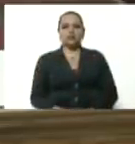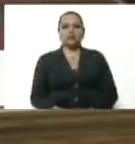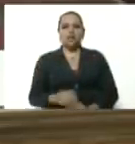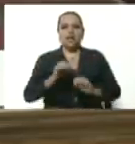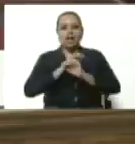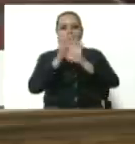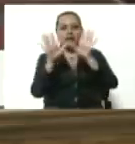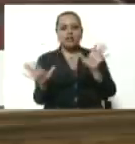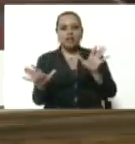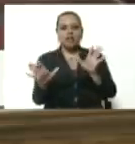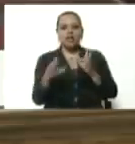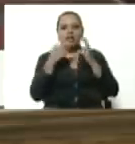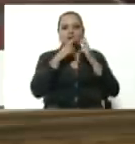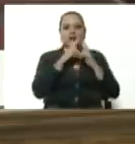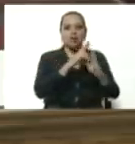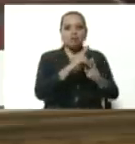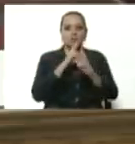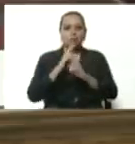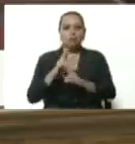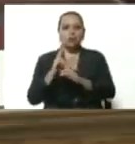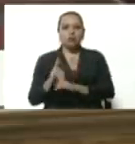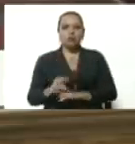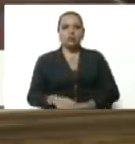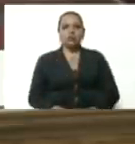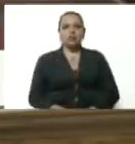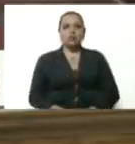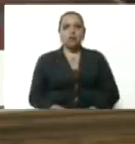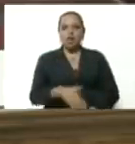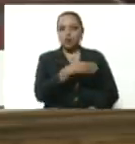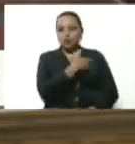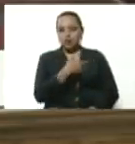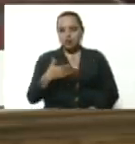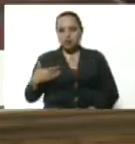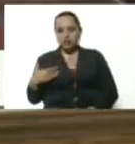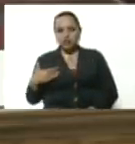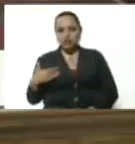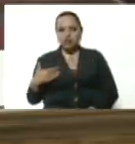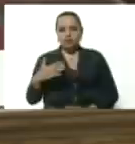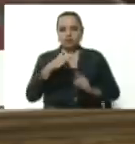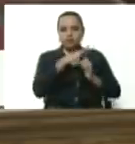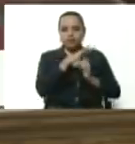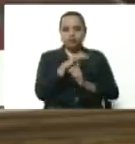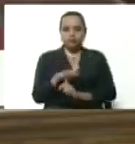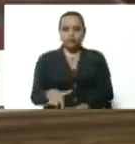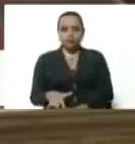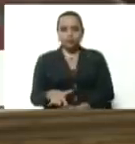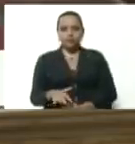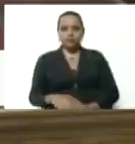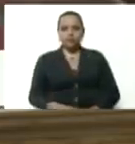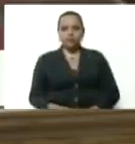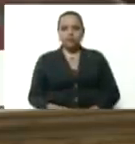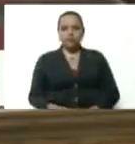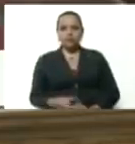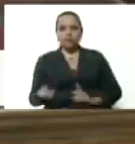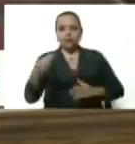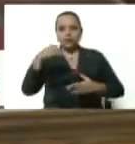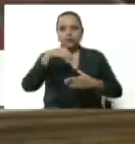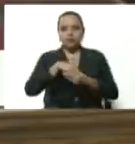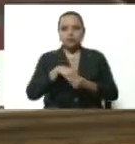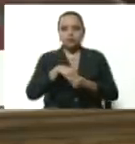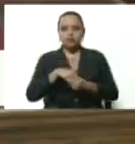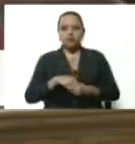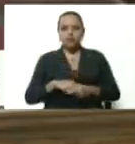y patriótica respuesta a las pretensiones colonialistas e injerencistas de